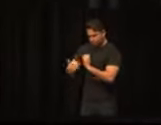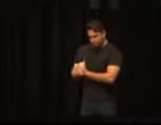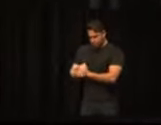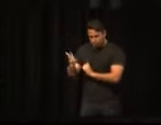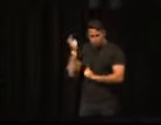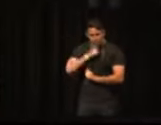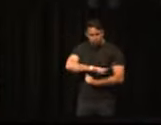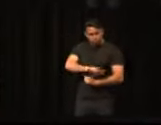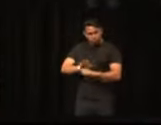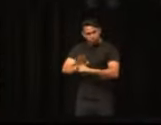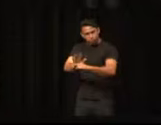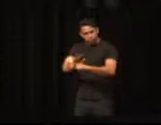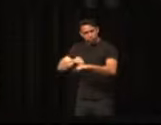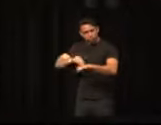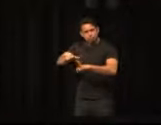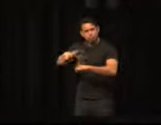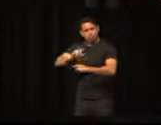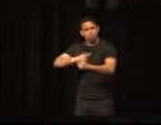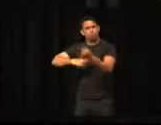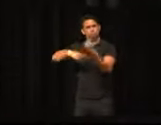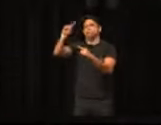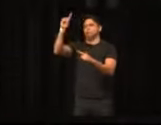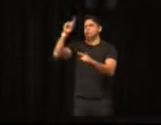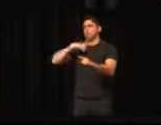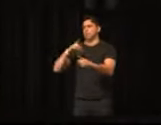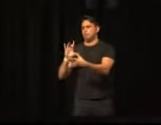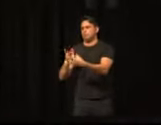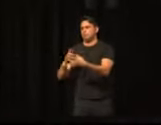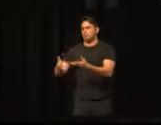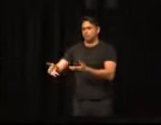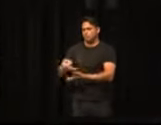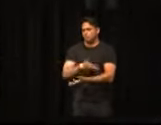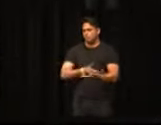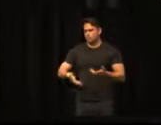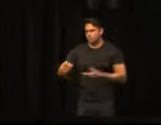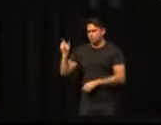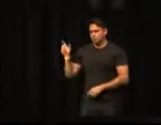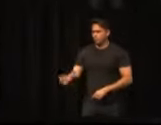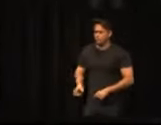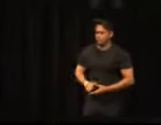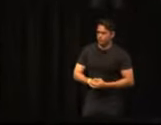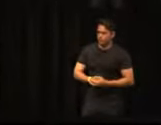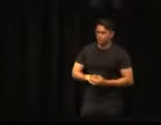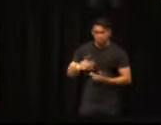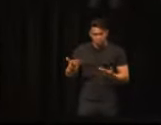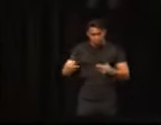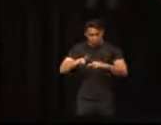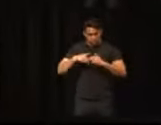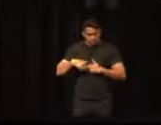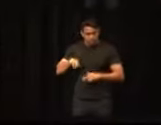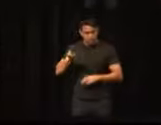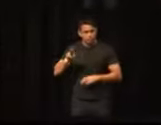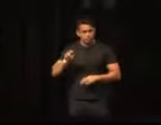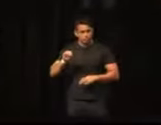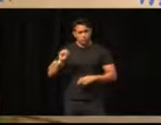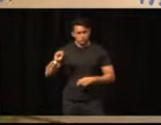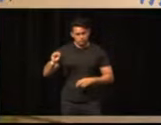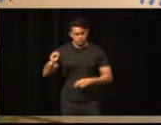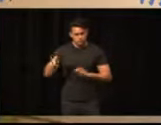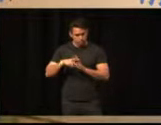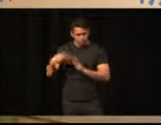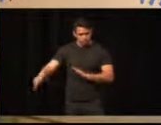de aquello que el deporte educacional pueda trascendernos en esta relación. Para ello, el AOS